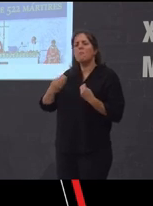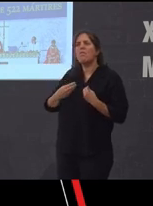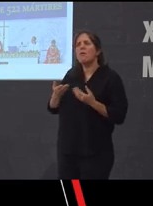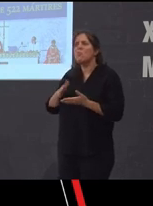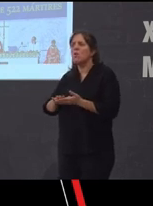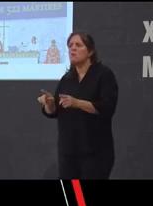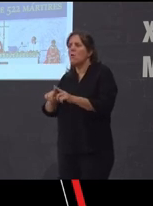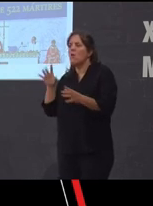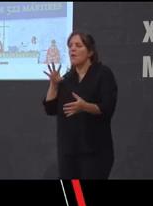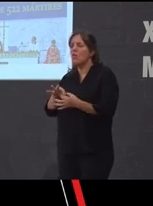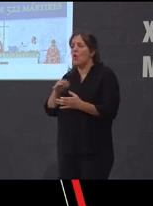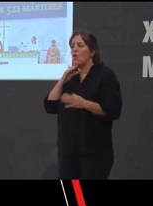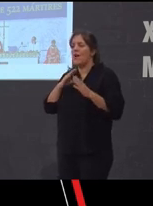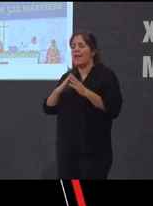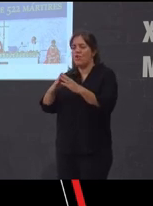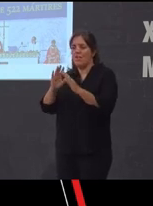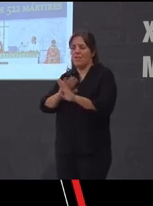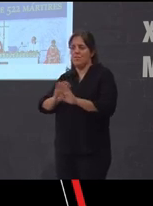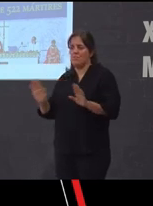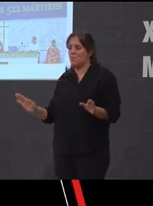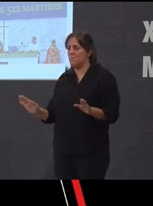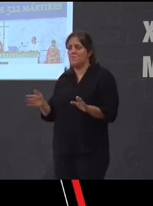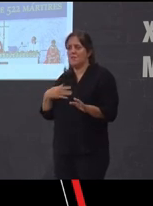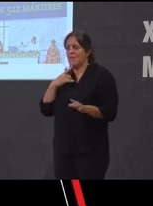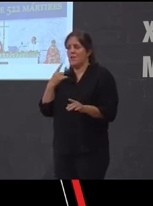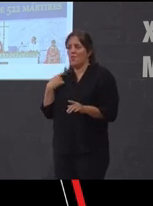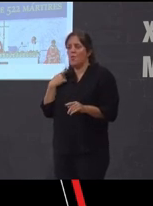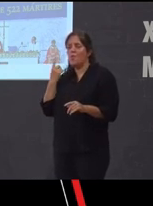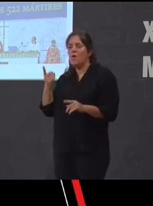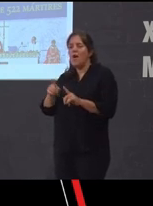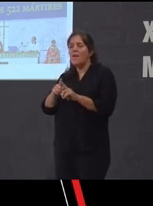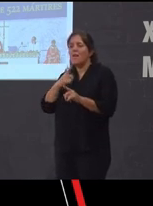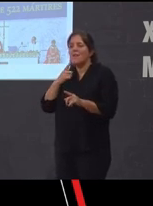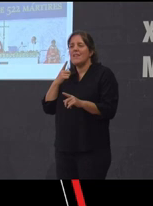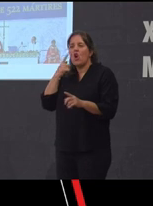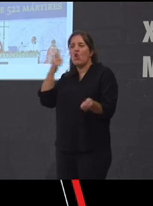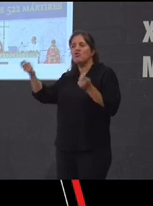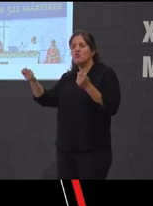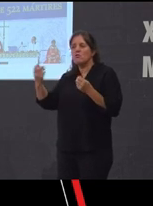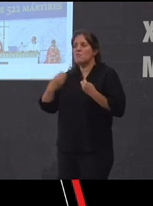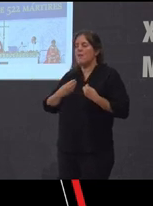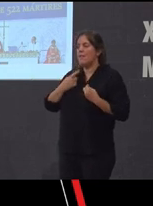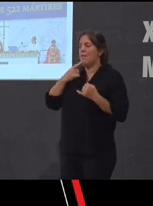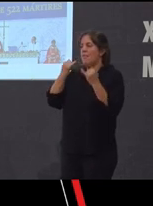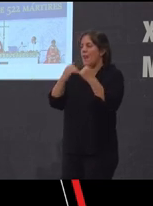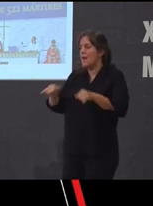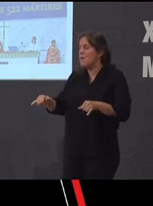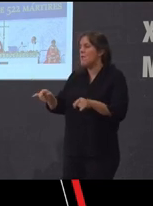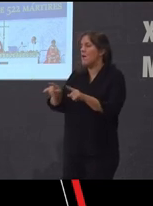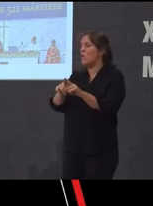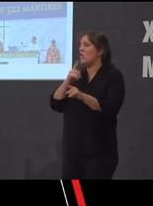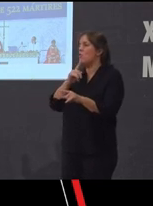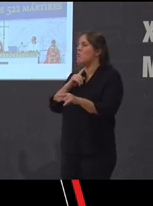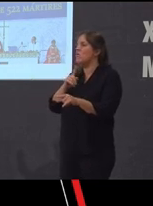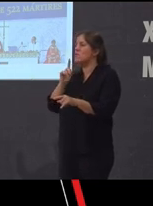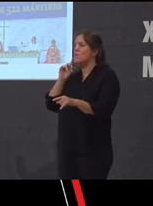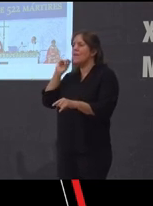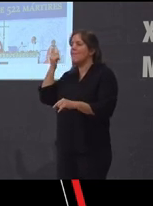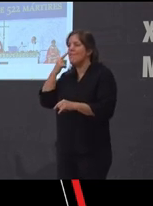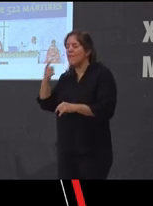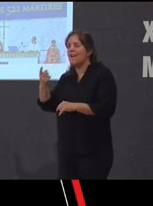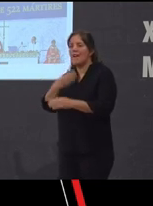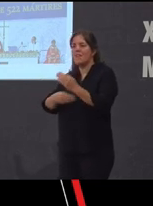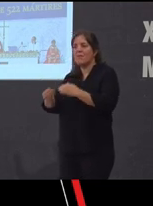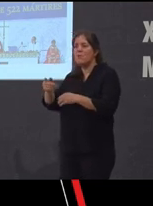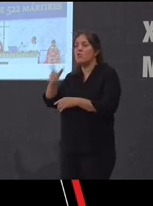que ver co catolicismo. O monopolio da vida, cando un nace, e como celebra, e como identifica ese nacemento, e da